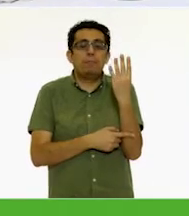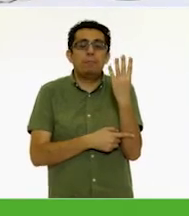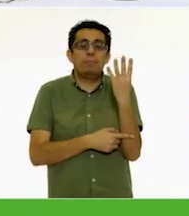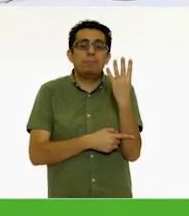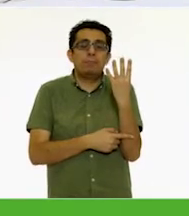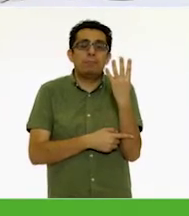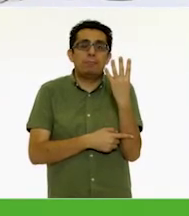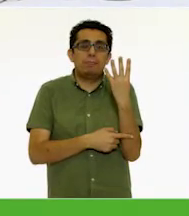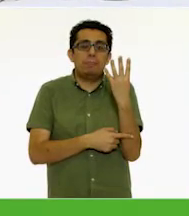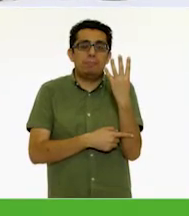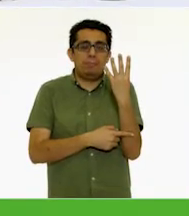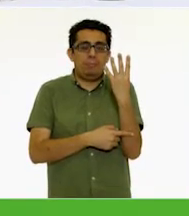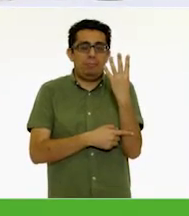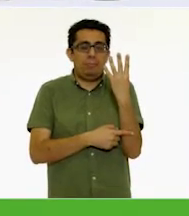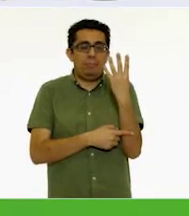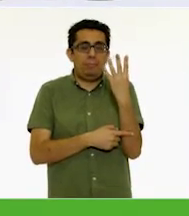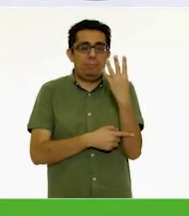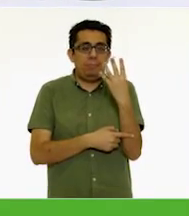cuatro,